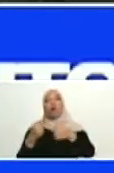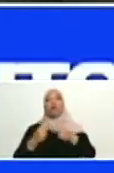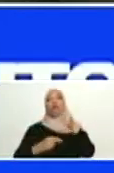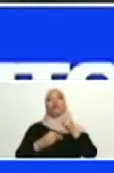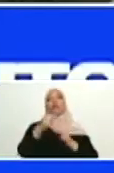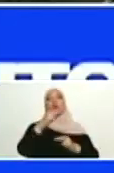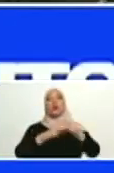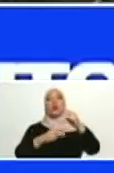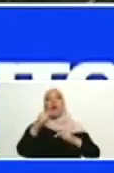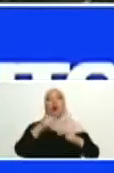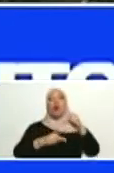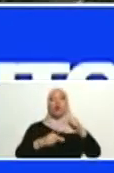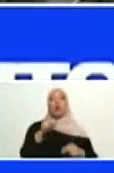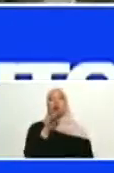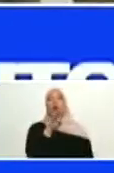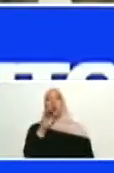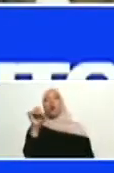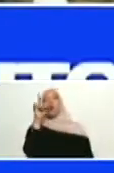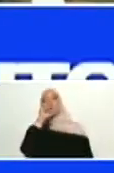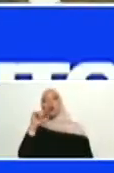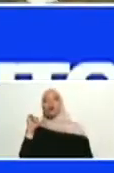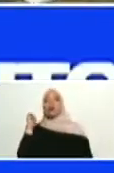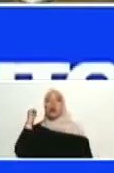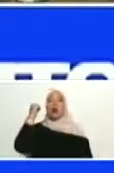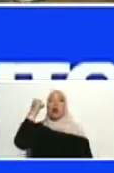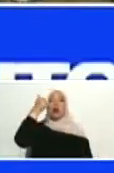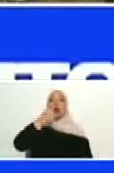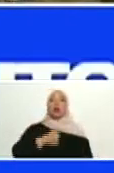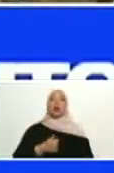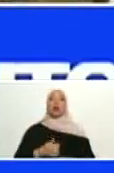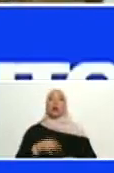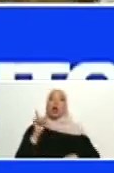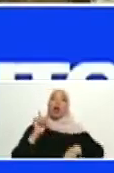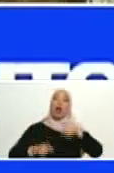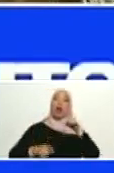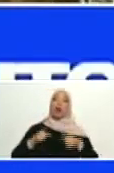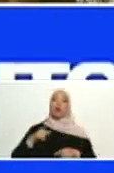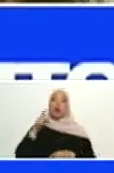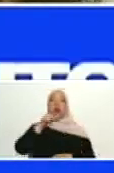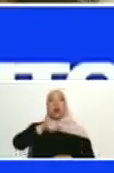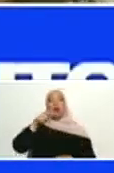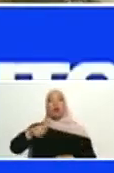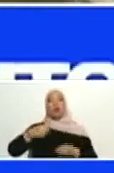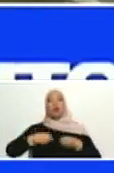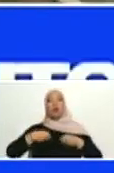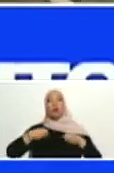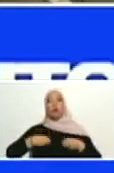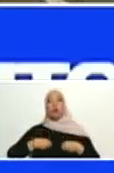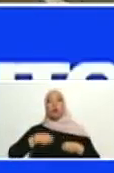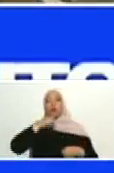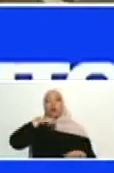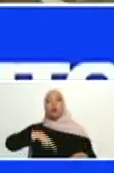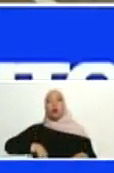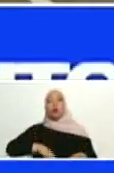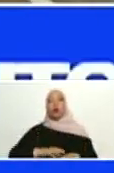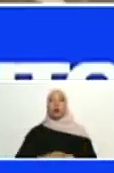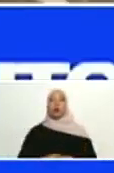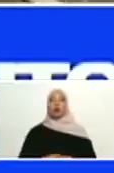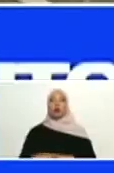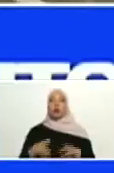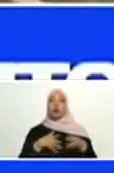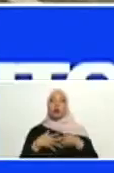400 años, estas que se están descubriendo. Algunos de nuestras personalidades o personajes históricos que